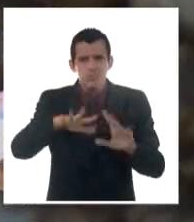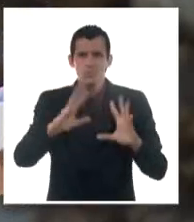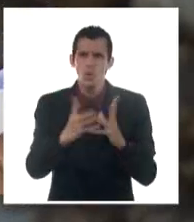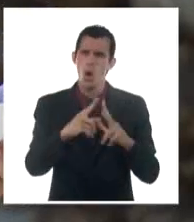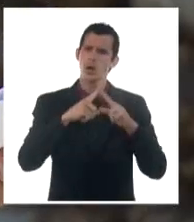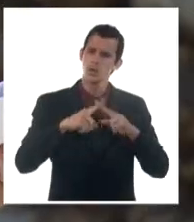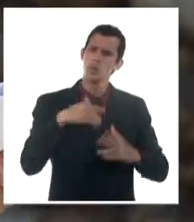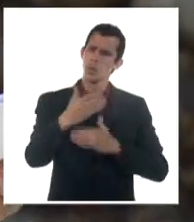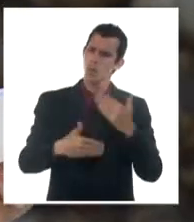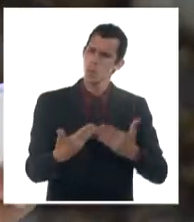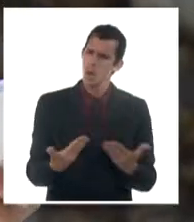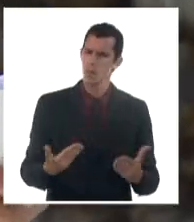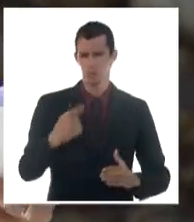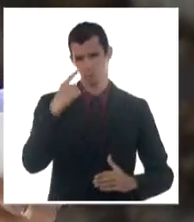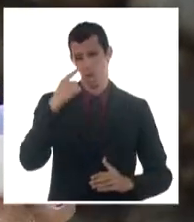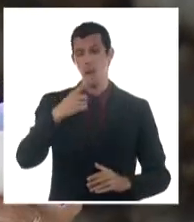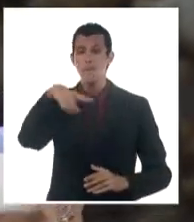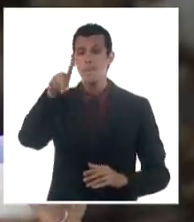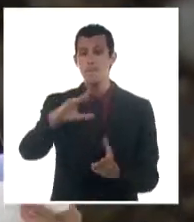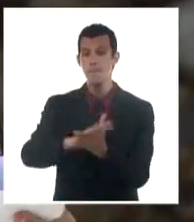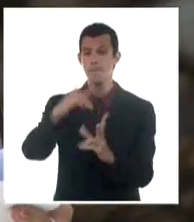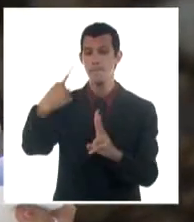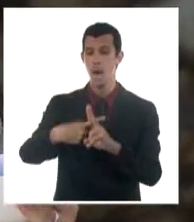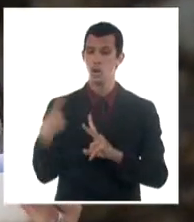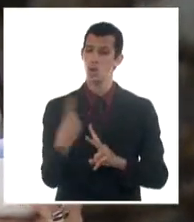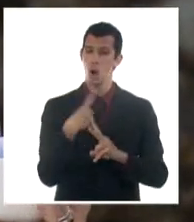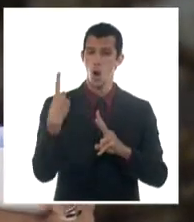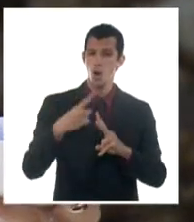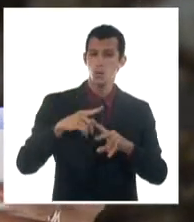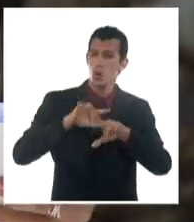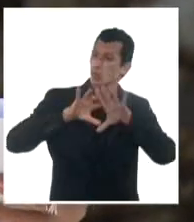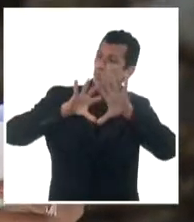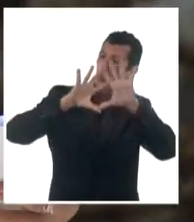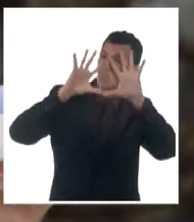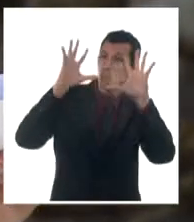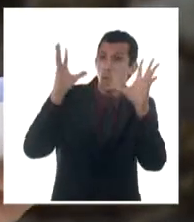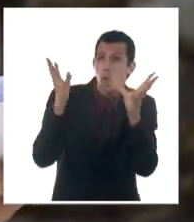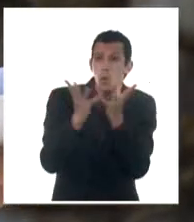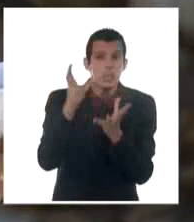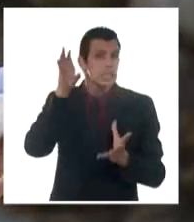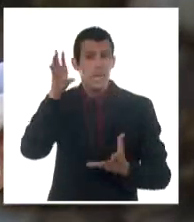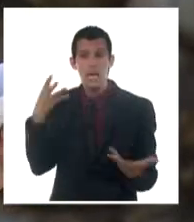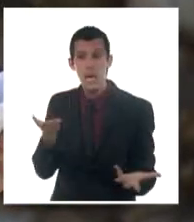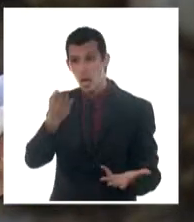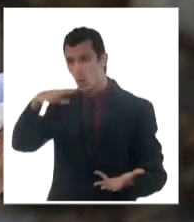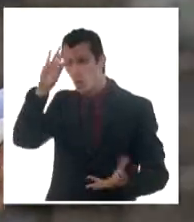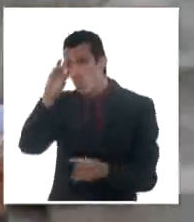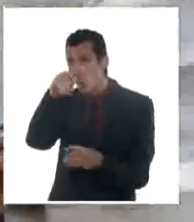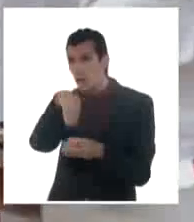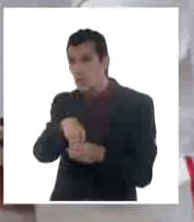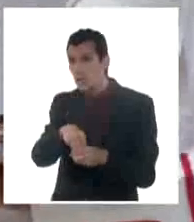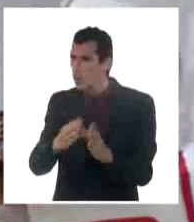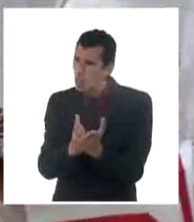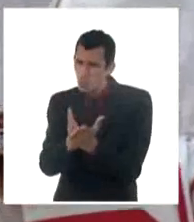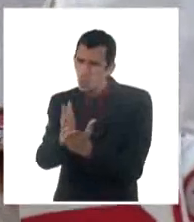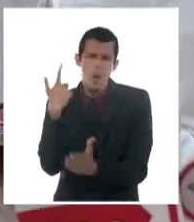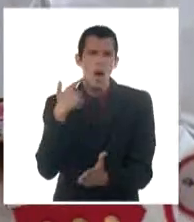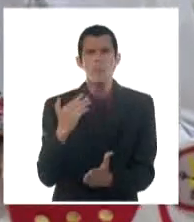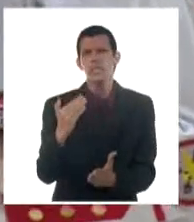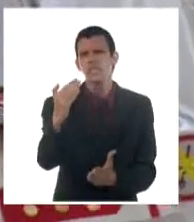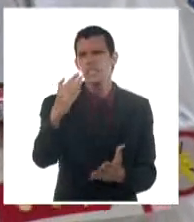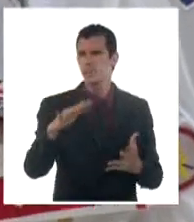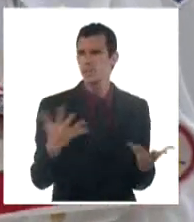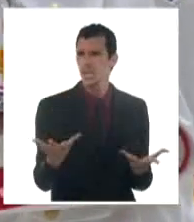1 de mayo haremos llegar nuevamente a cada rincón del planeta el mensaje de que Cuba será siempre una patria